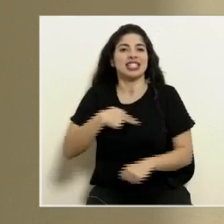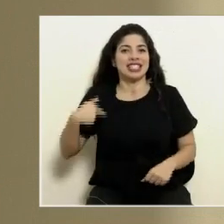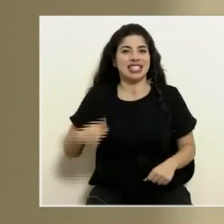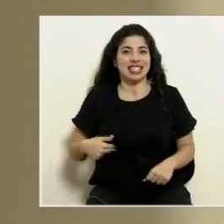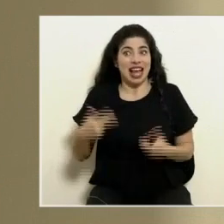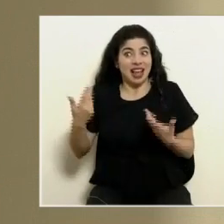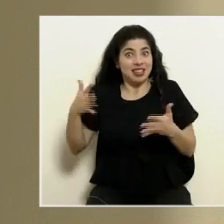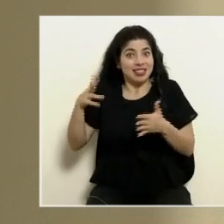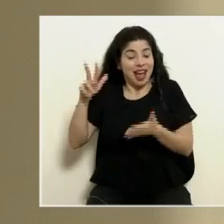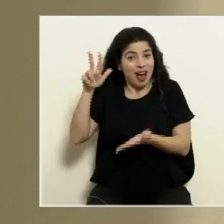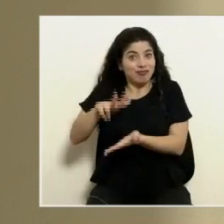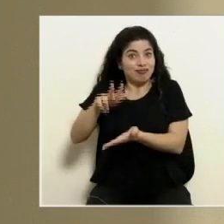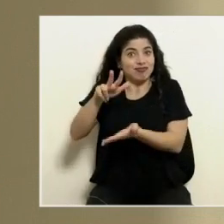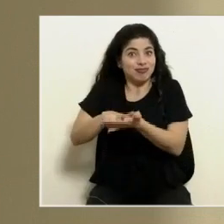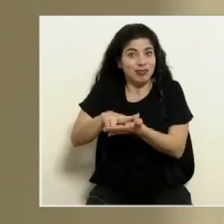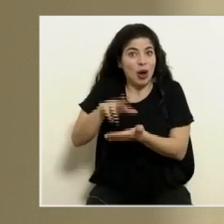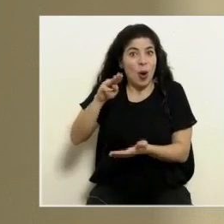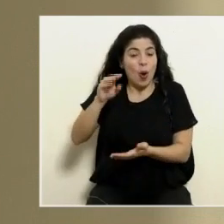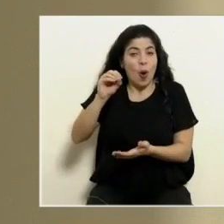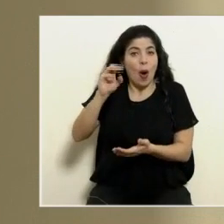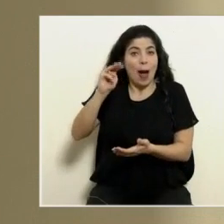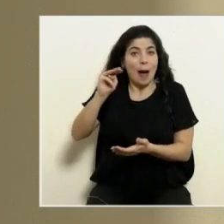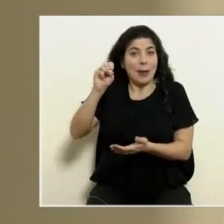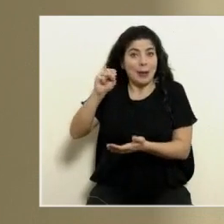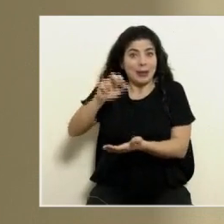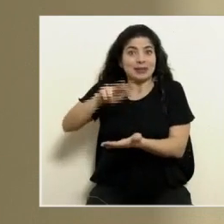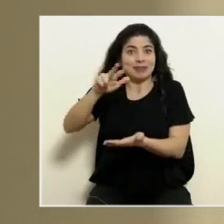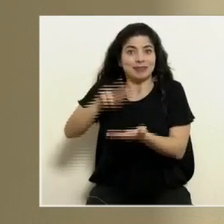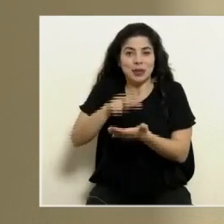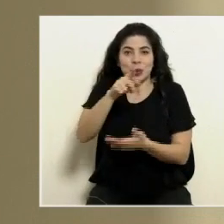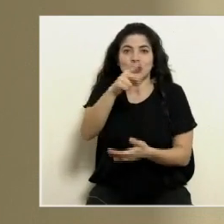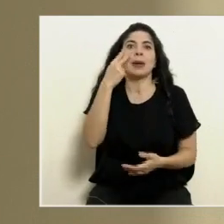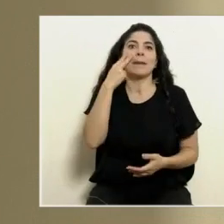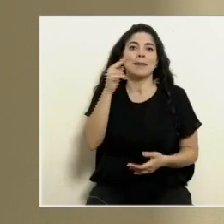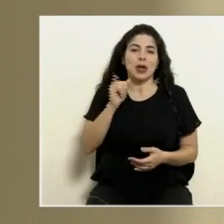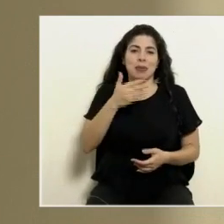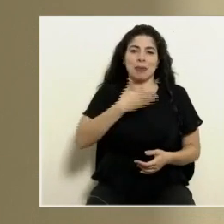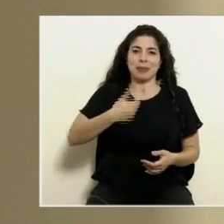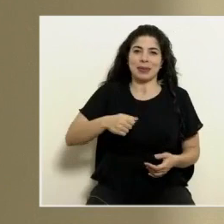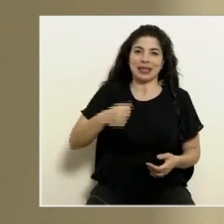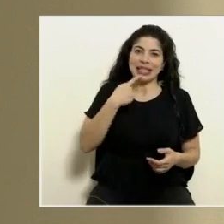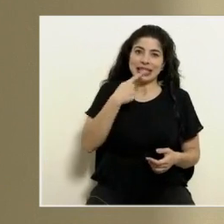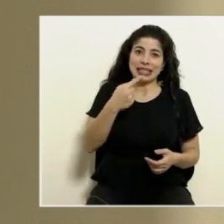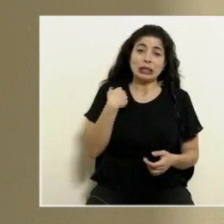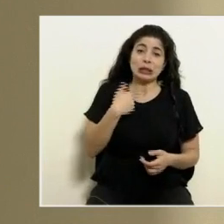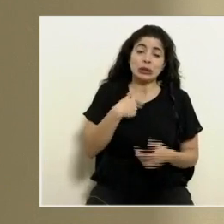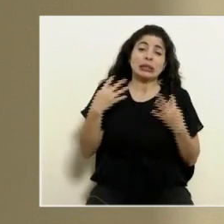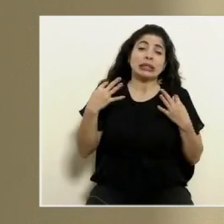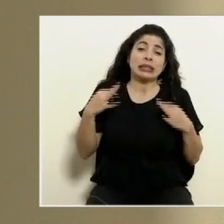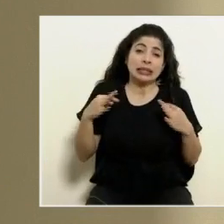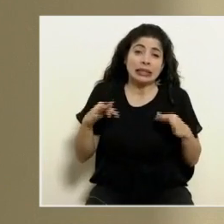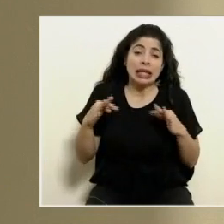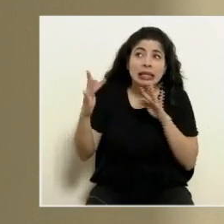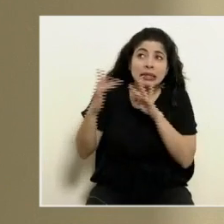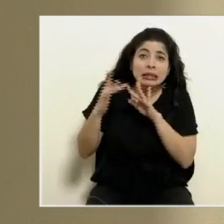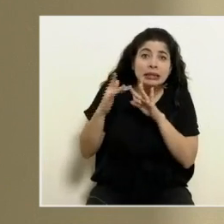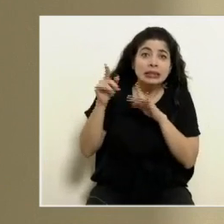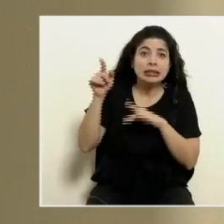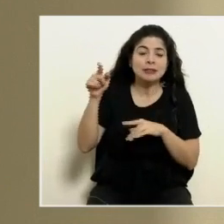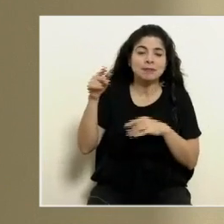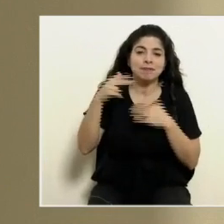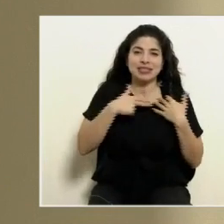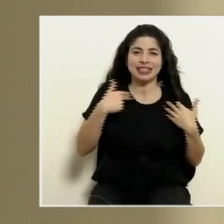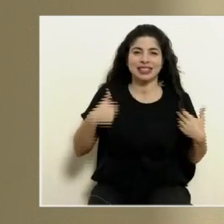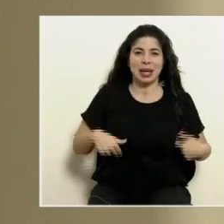tiene una aprobación de la OMS, en esa pues ya ustedes vieron también lo que el presidente indicó, ¿verdad? Que estamos tratando de acercarnos, o ya se